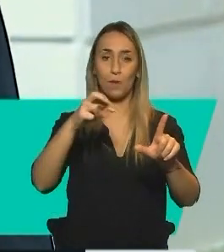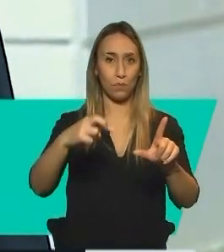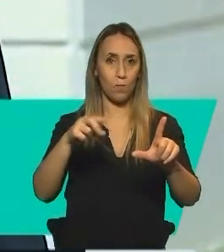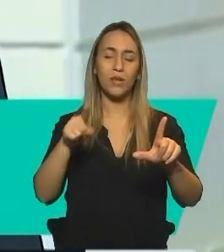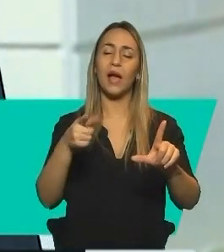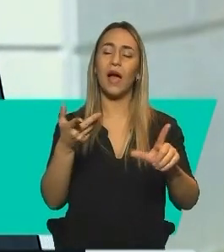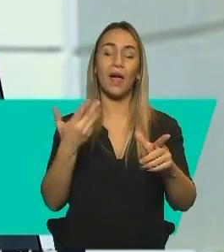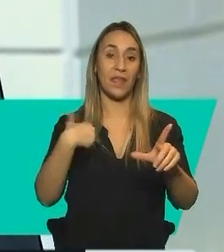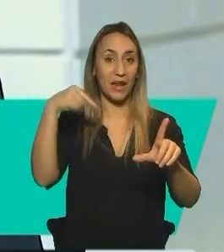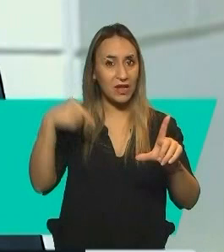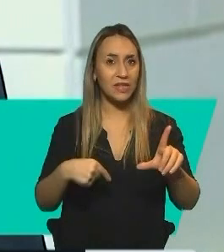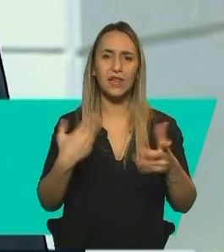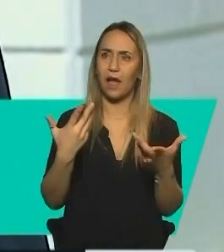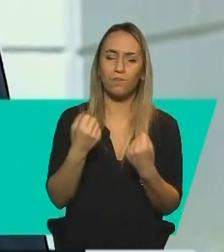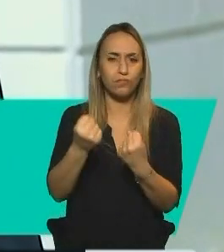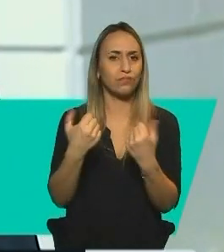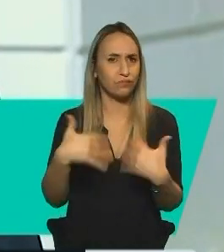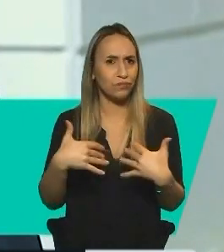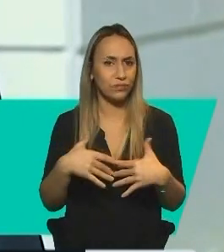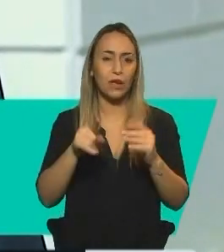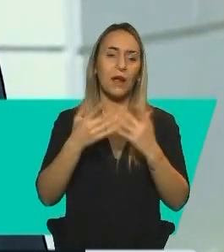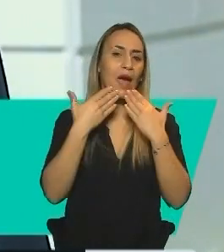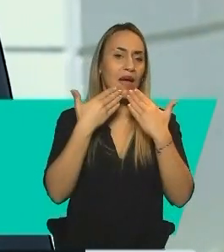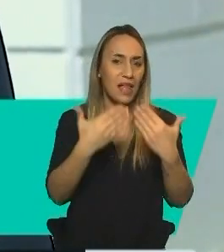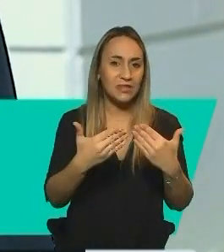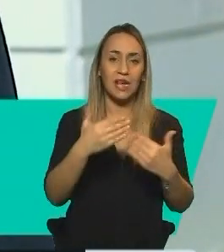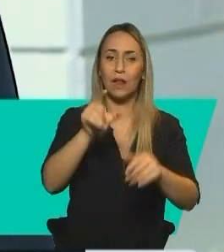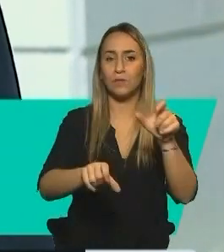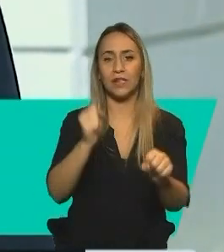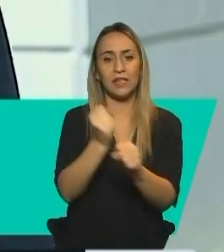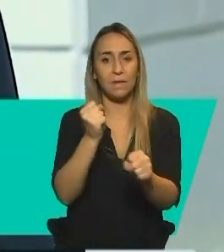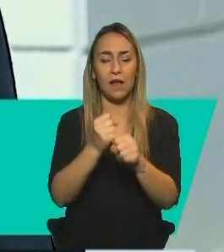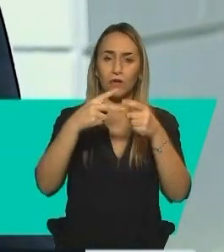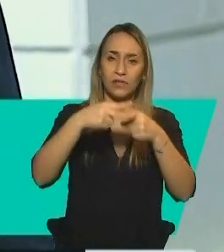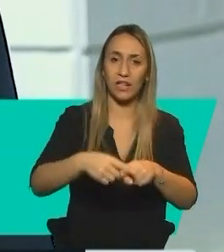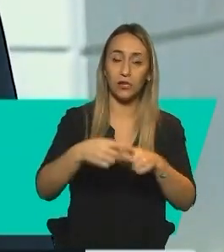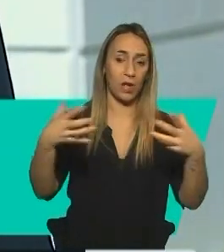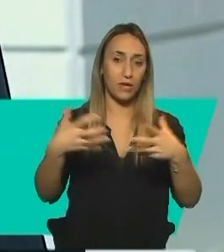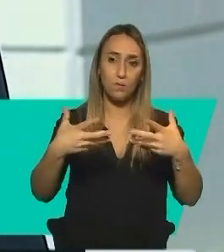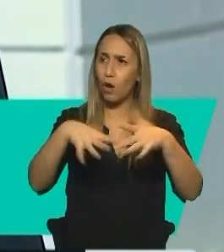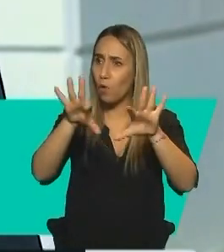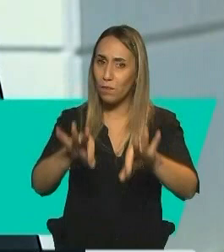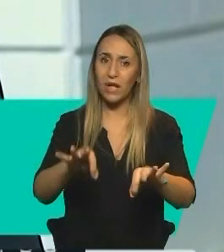además a todos y cada uno de los trabajadores, los técnicos, de todo el equipo que está haciendo posible